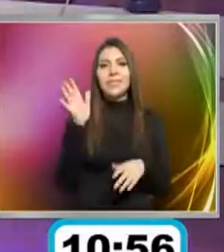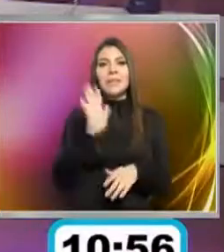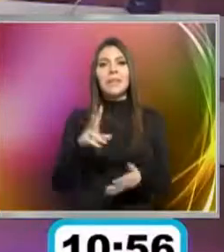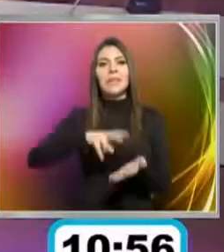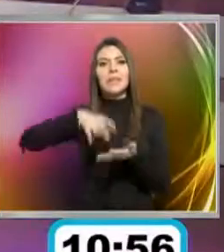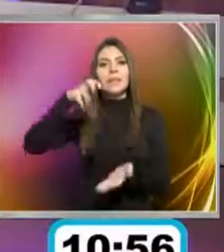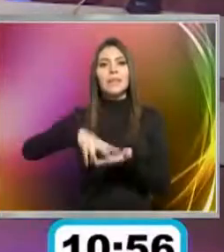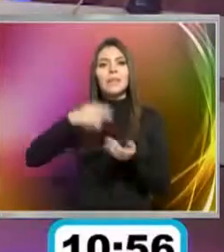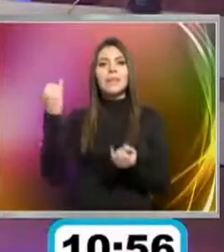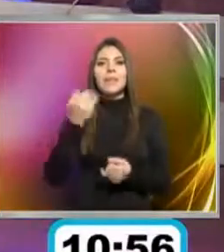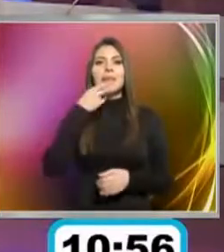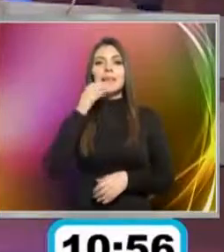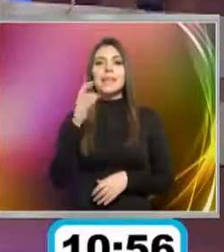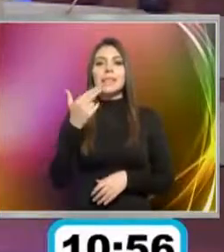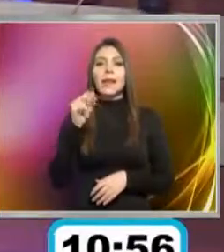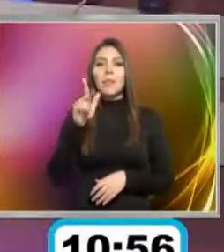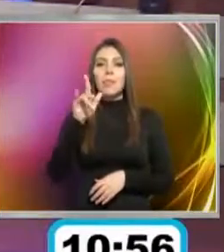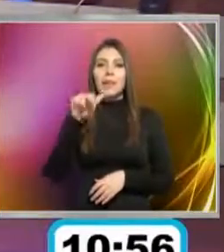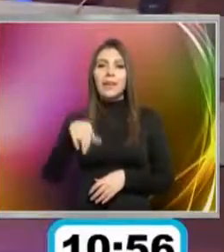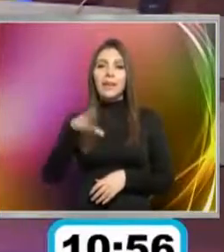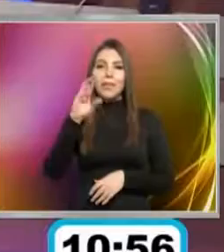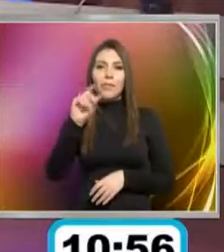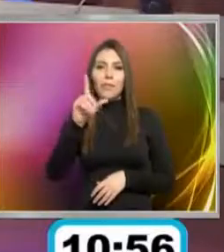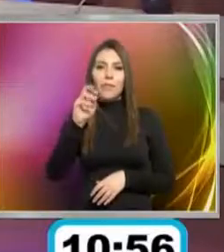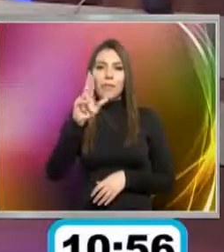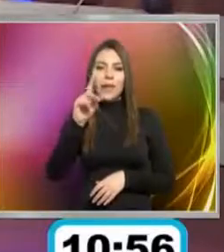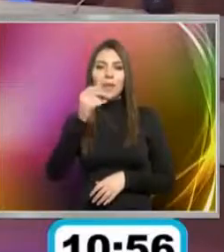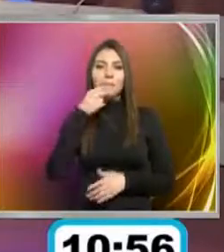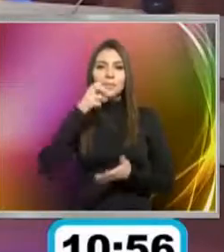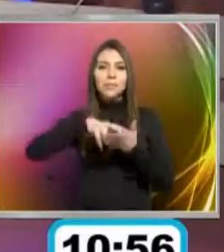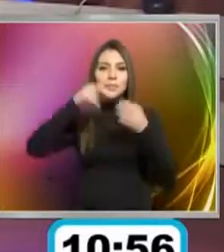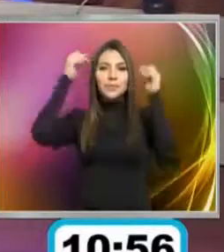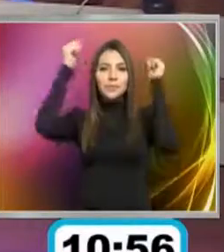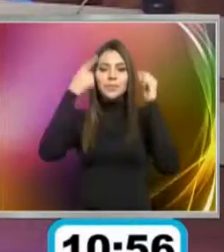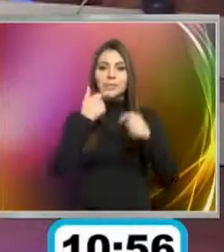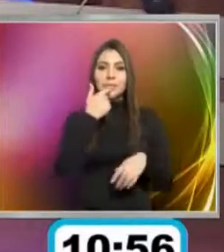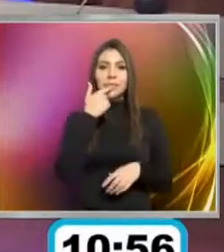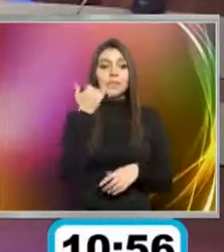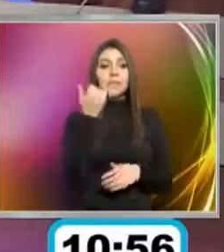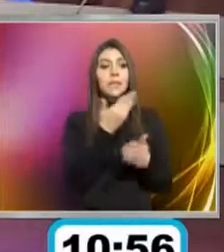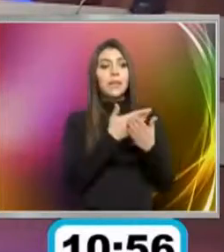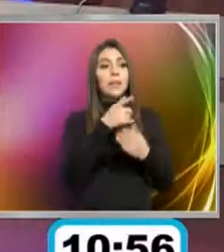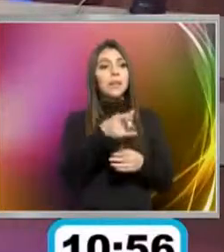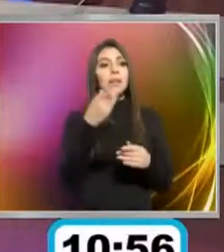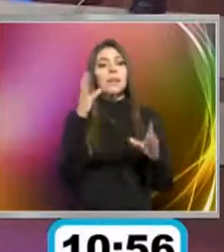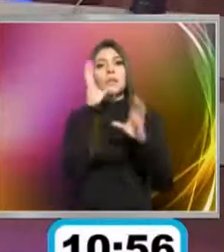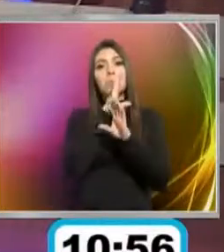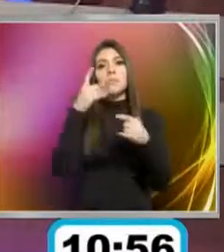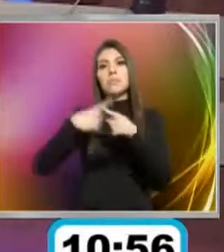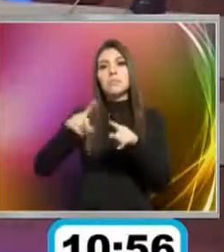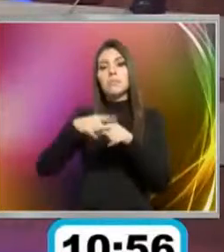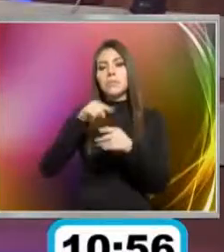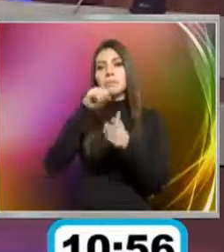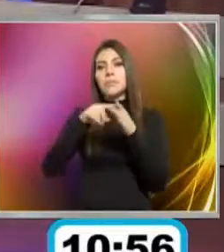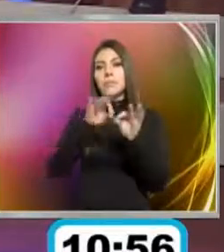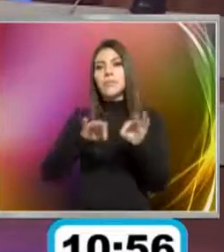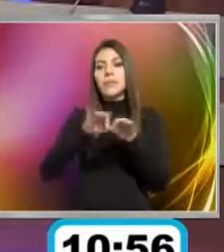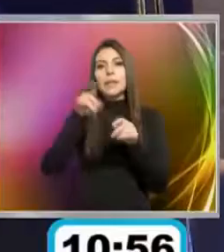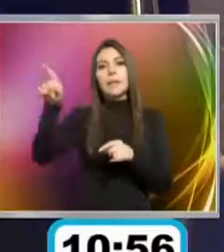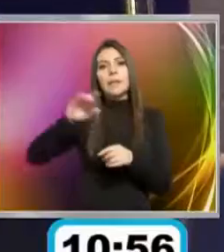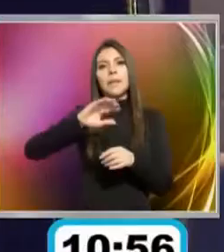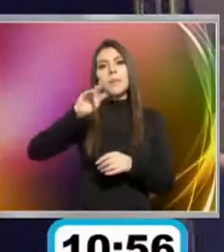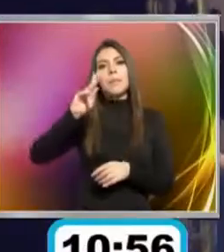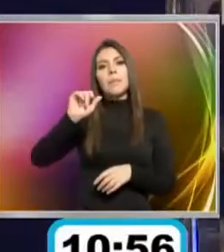Colorado. Muy bien. Oye, ha pisado grandes escenarios, por ejemplo, el Palacio de los Deportes. Así es, hace poquito estuvimos en uno